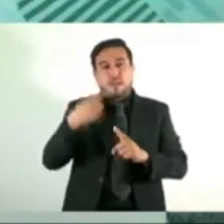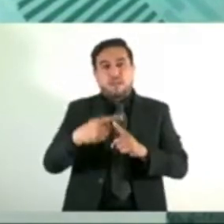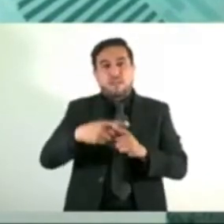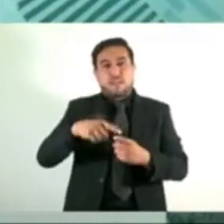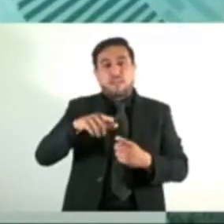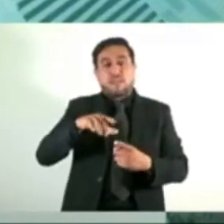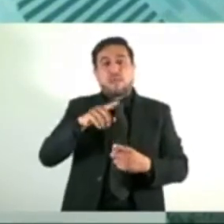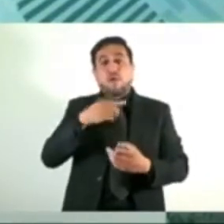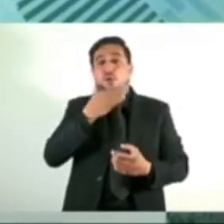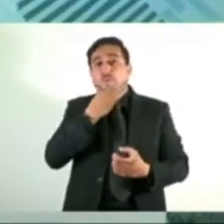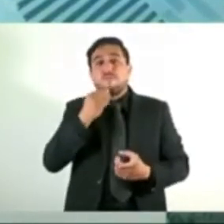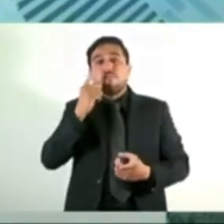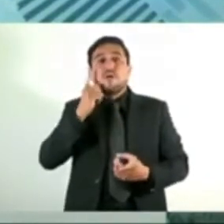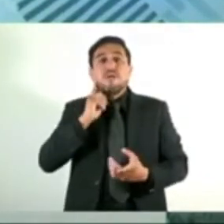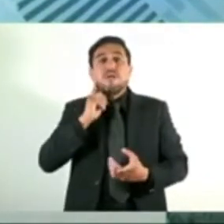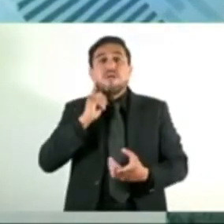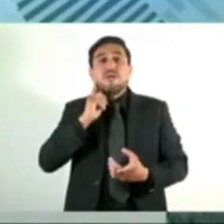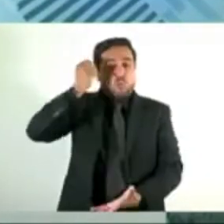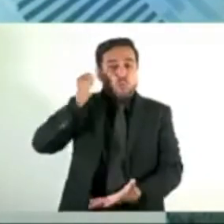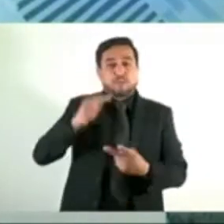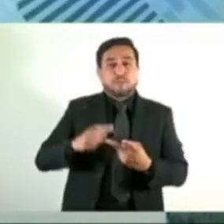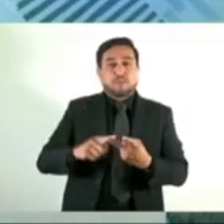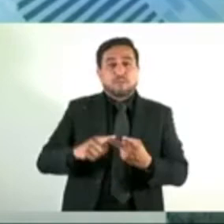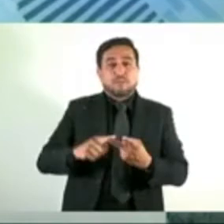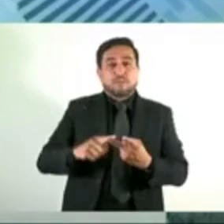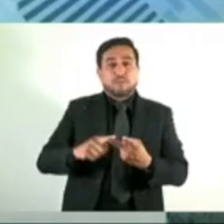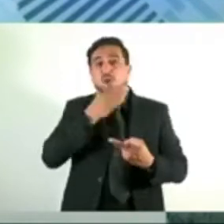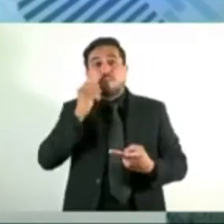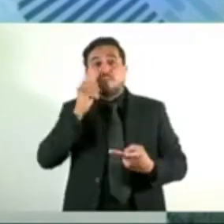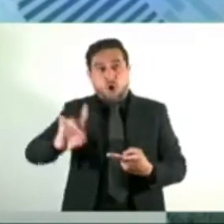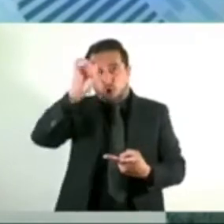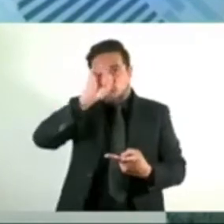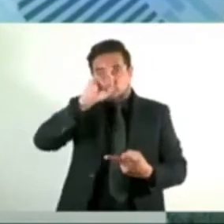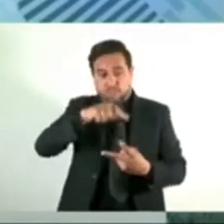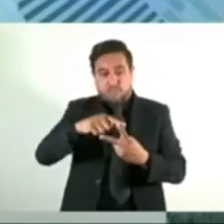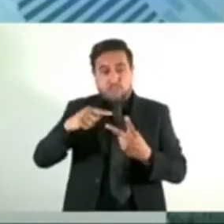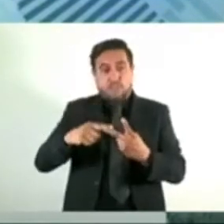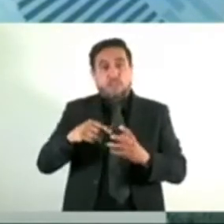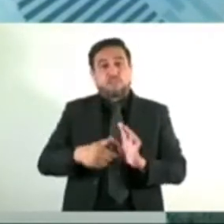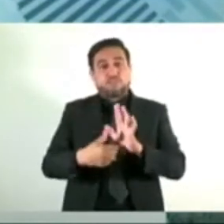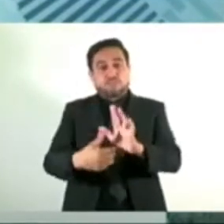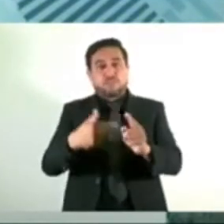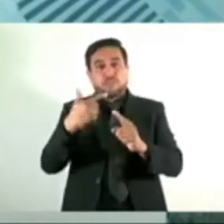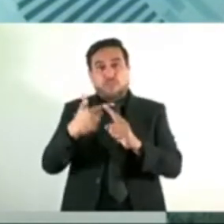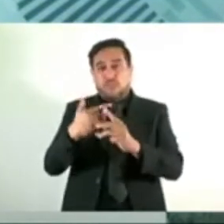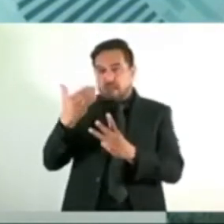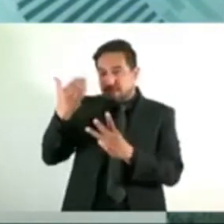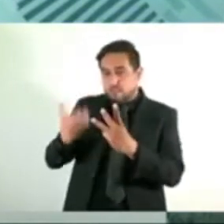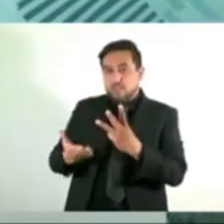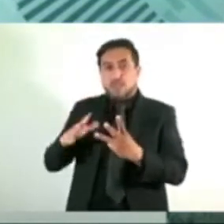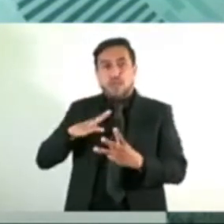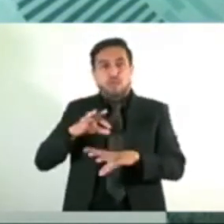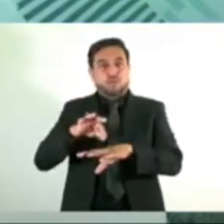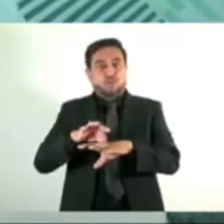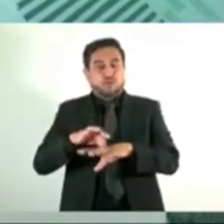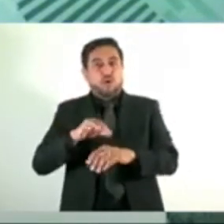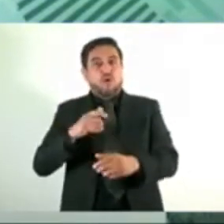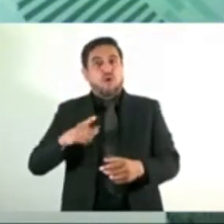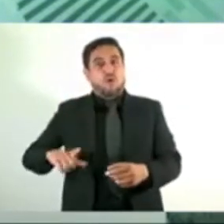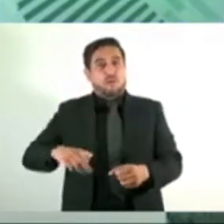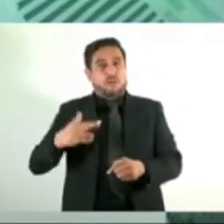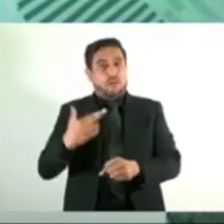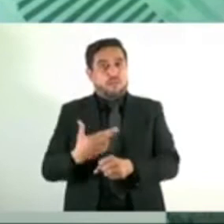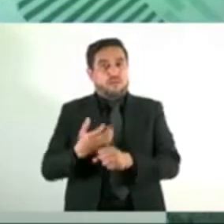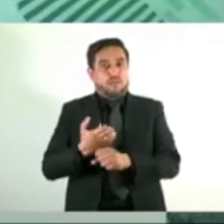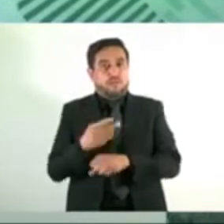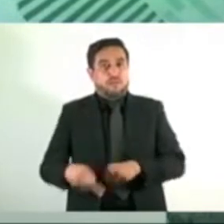los magistrados, la y los consejeros, y con la presencia del señor Gobernador Constitucional del Estado y el diputado